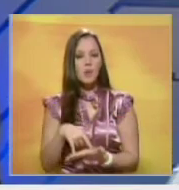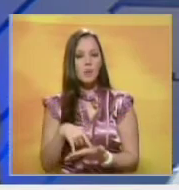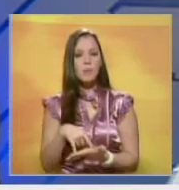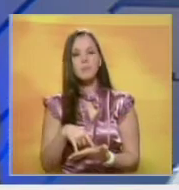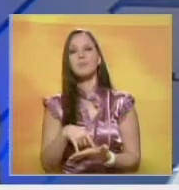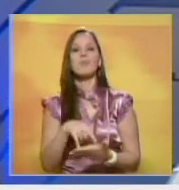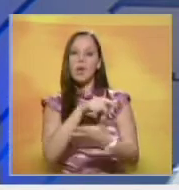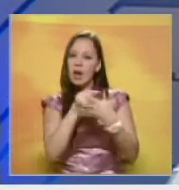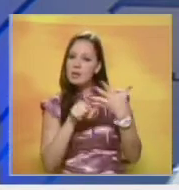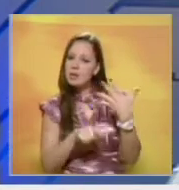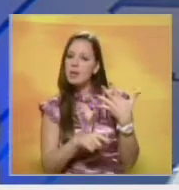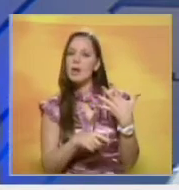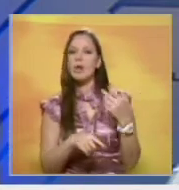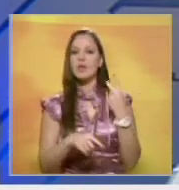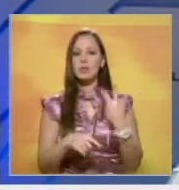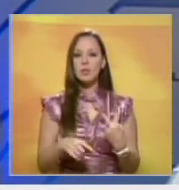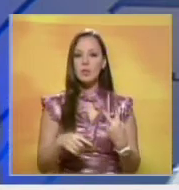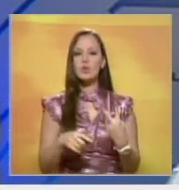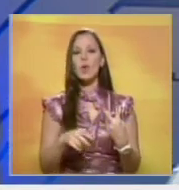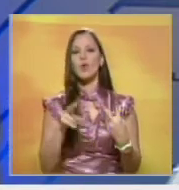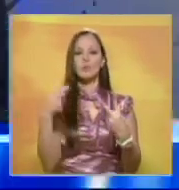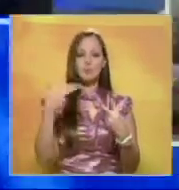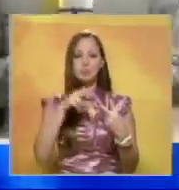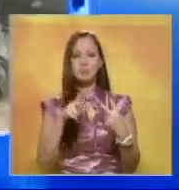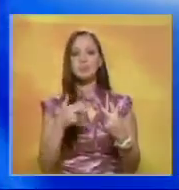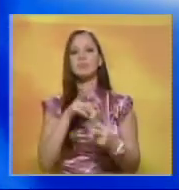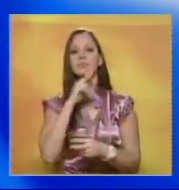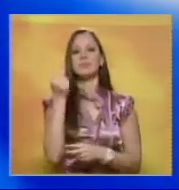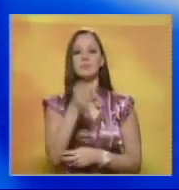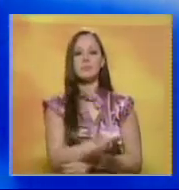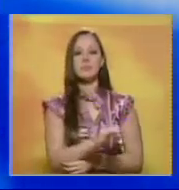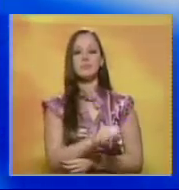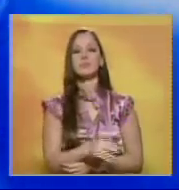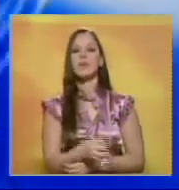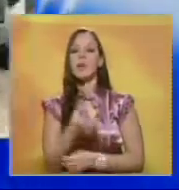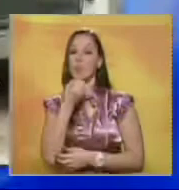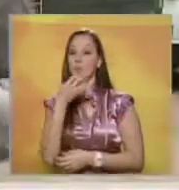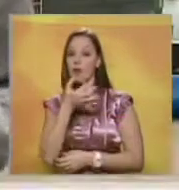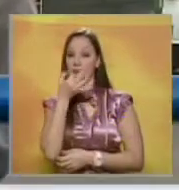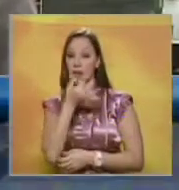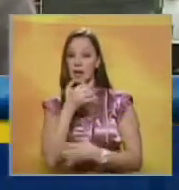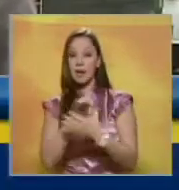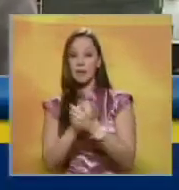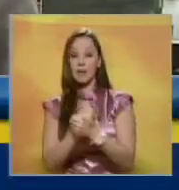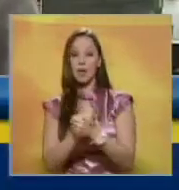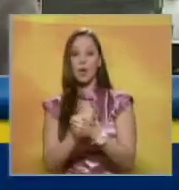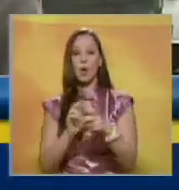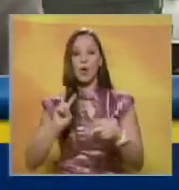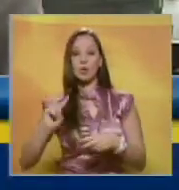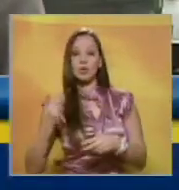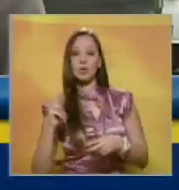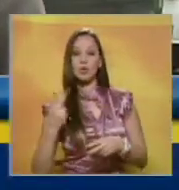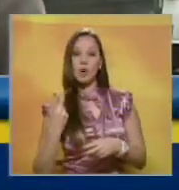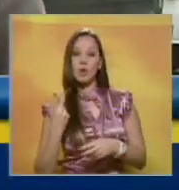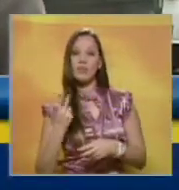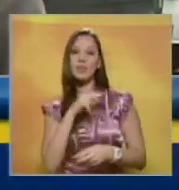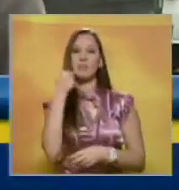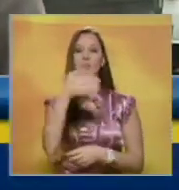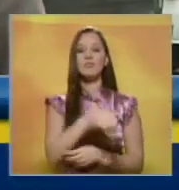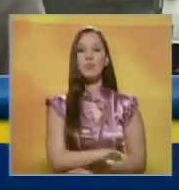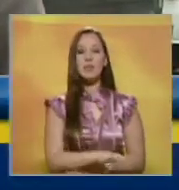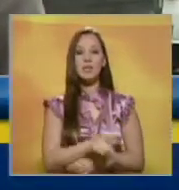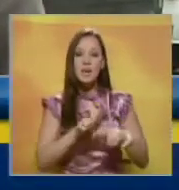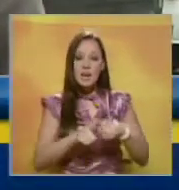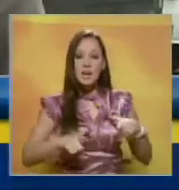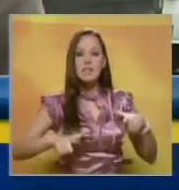Entre los casos están 2 doble homicidios. Buenas tardes, amigos. Uno de los doble homicidios ocurrió en el sector